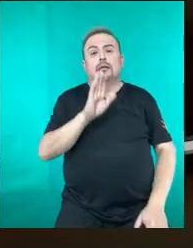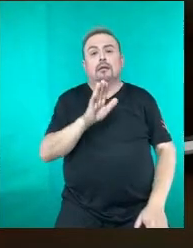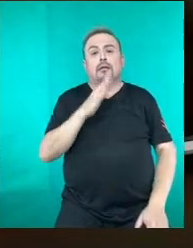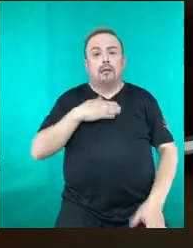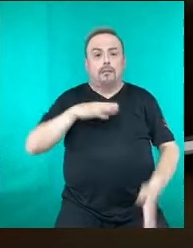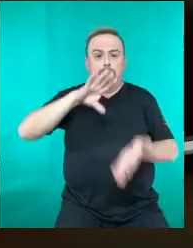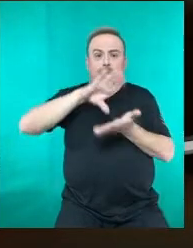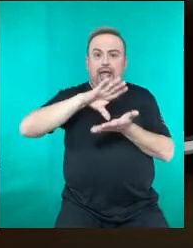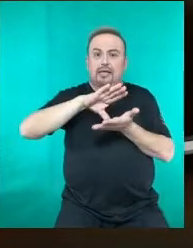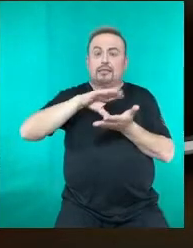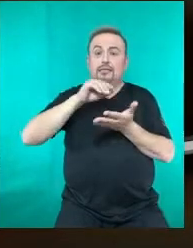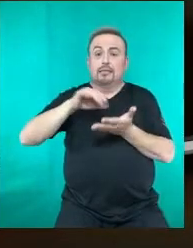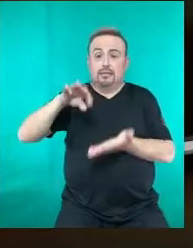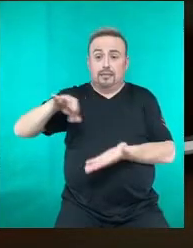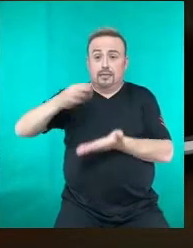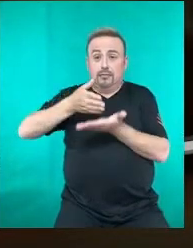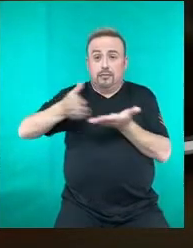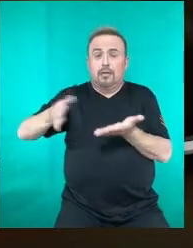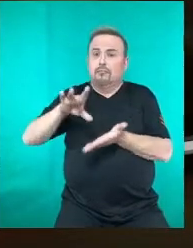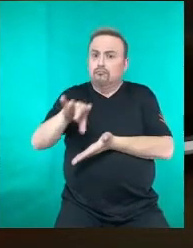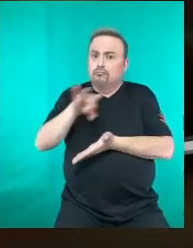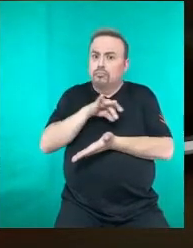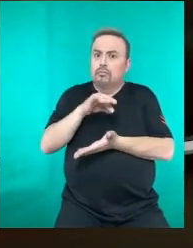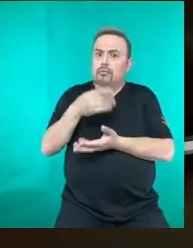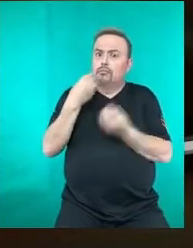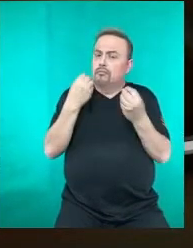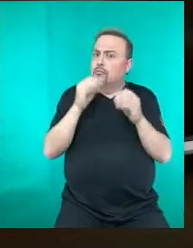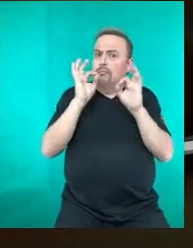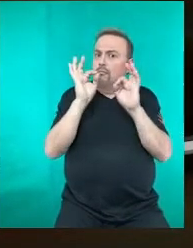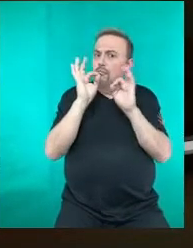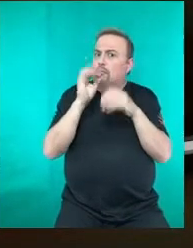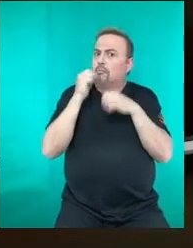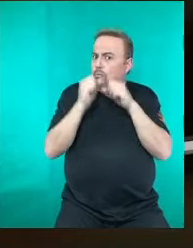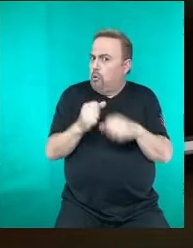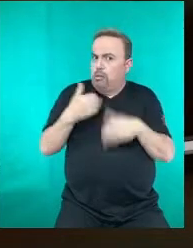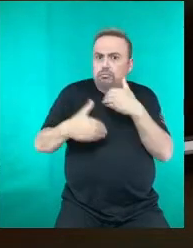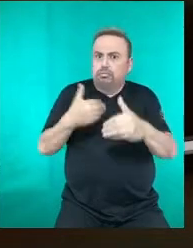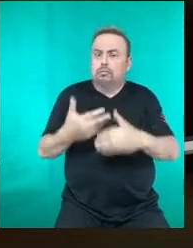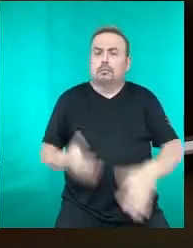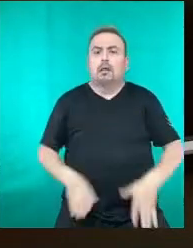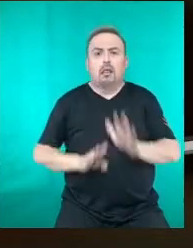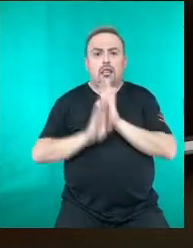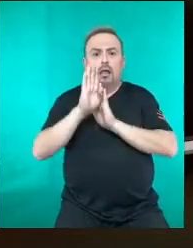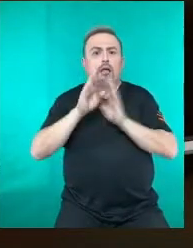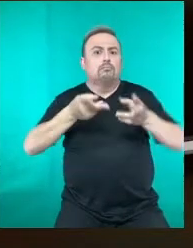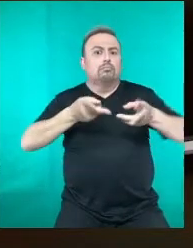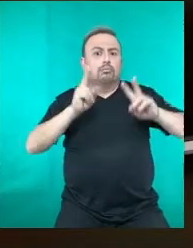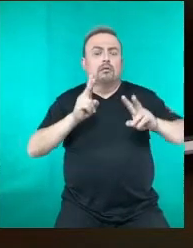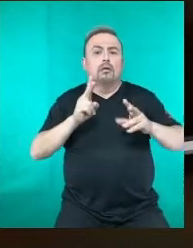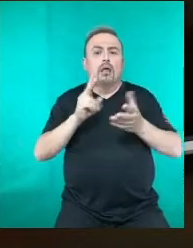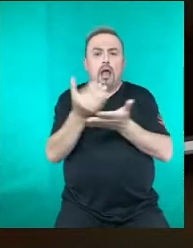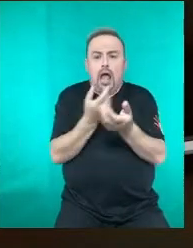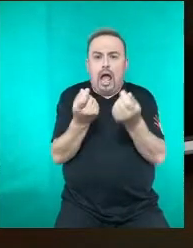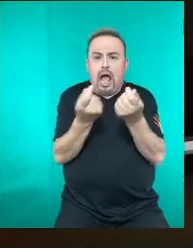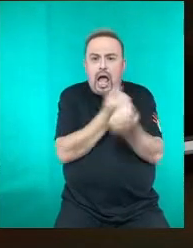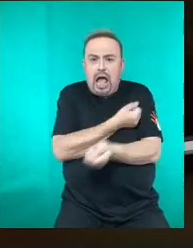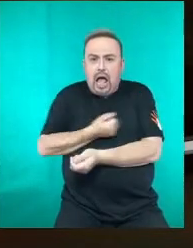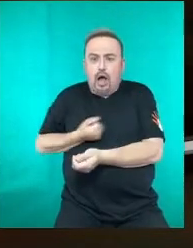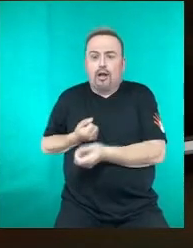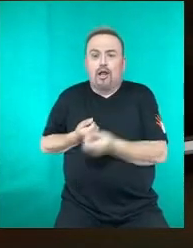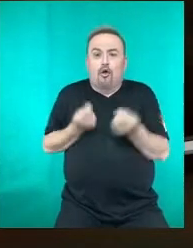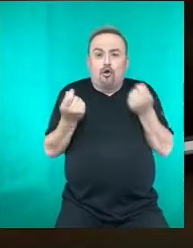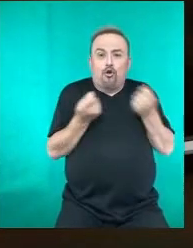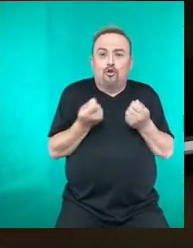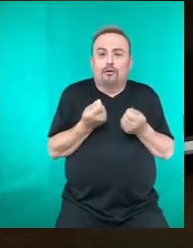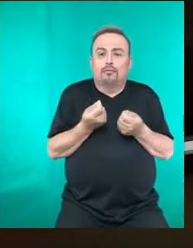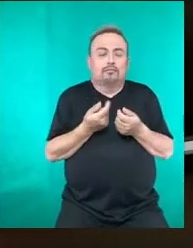vemos que la desalinización es una alternativa perfectamente factible que permitiría ahorrar costos. Al ahorrar costos,